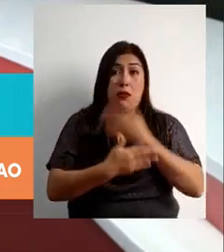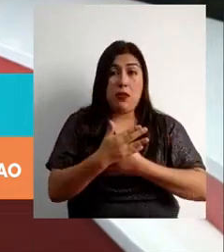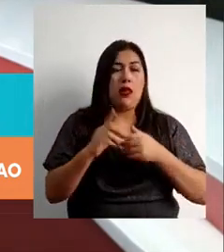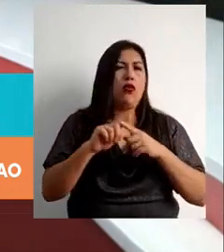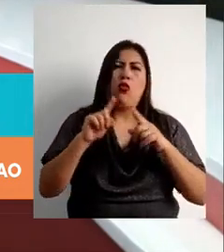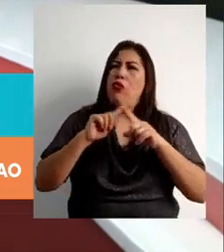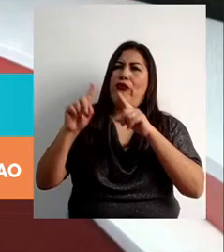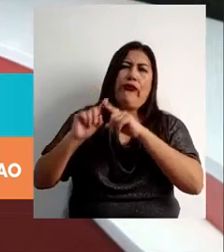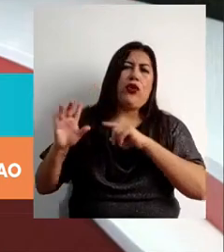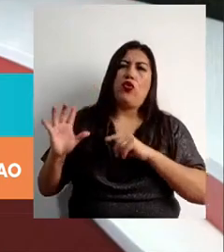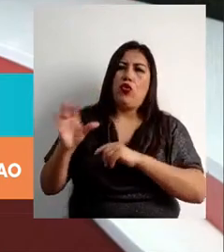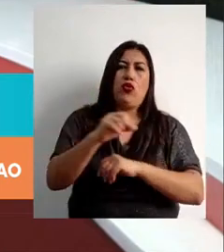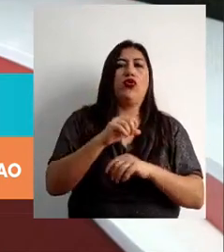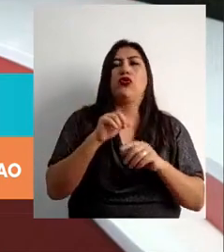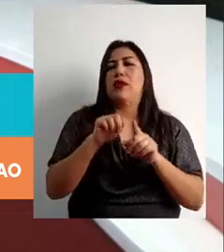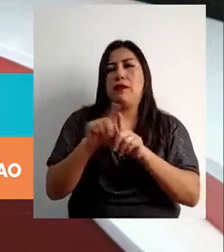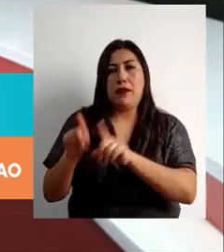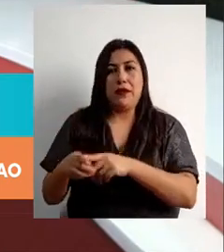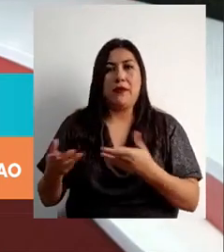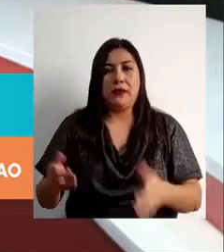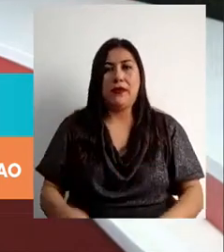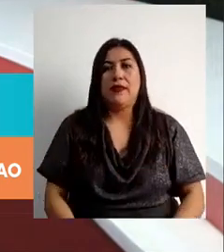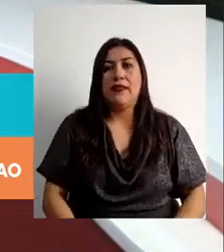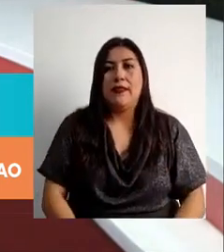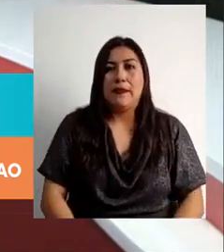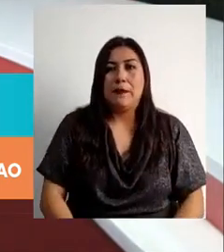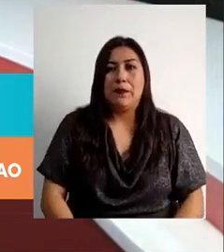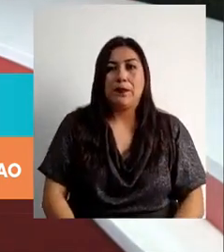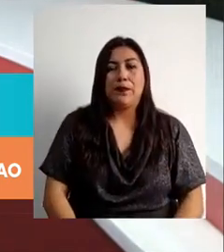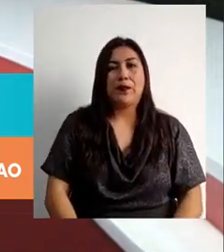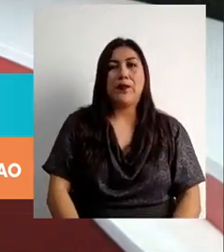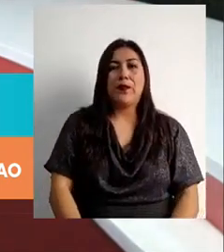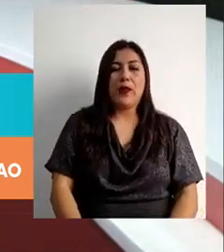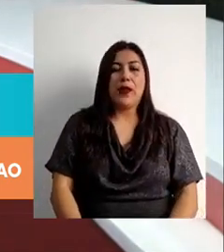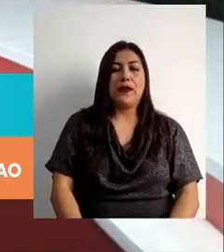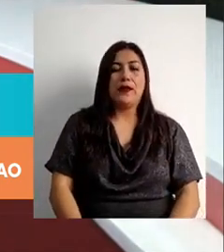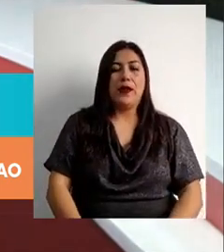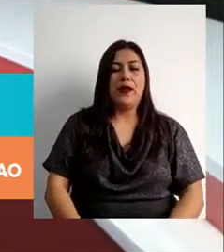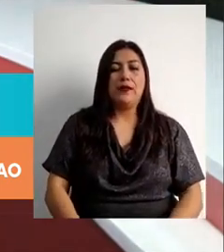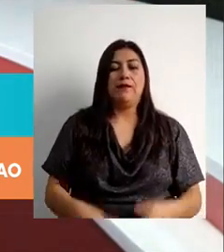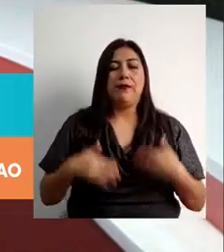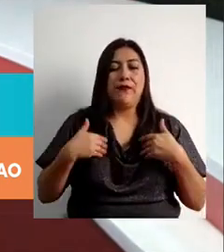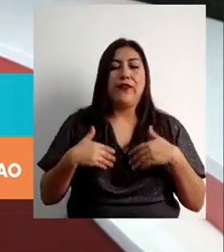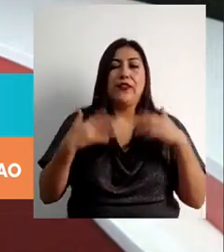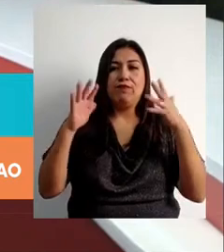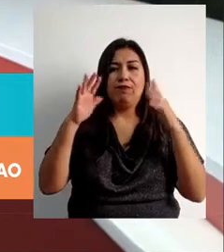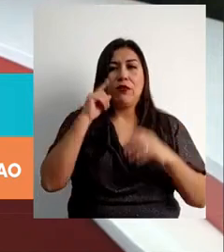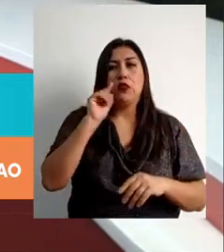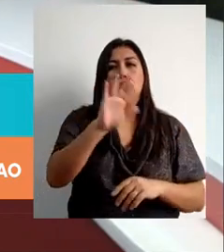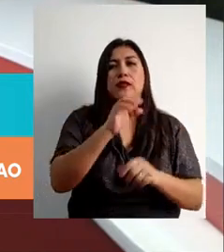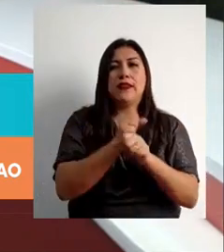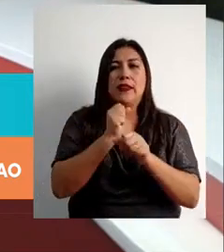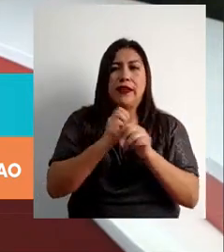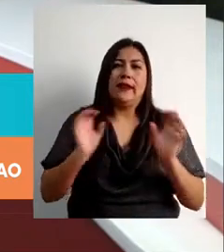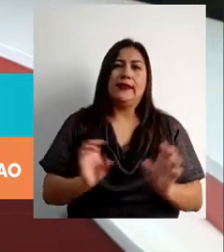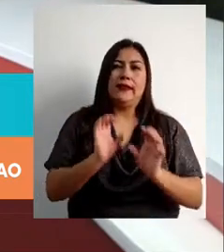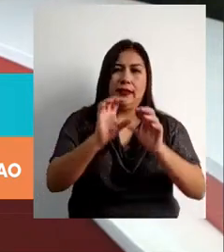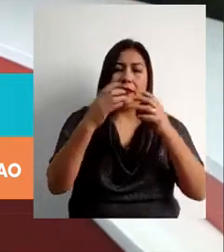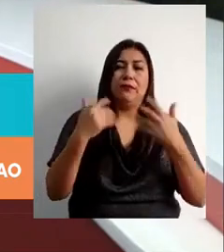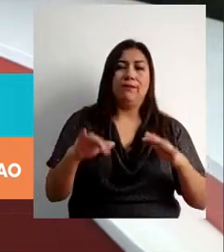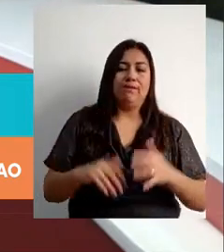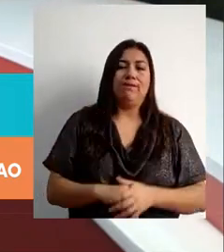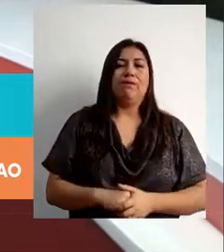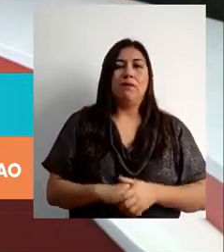general también. Claro que sí, por supuesto. Edith, realmente felicitaciones por el trabajo que viene realizando.